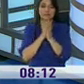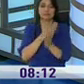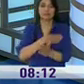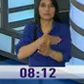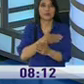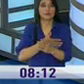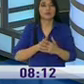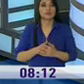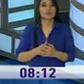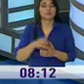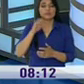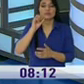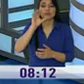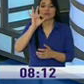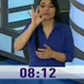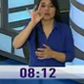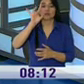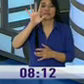Ahí está,